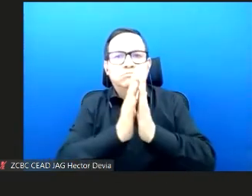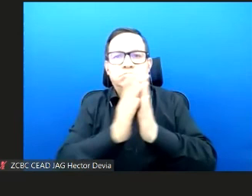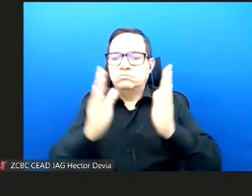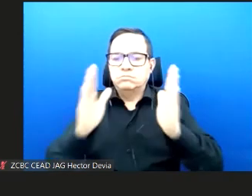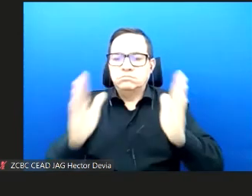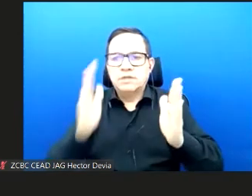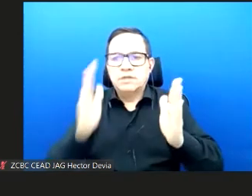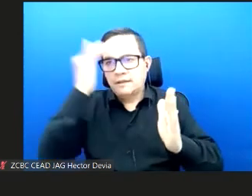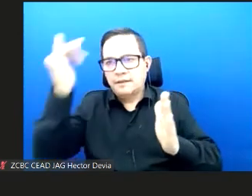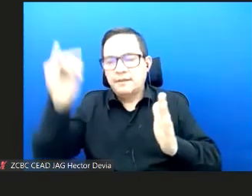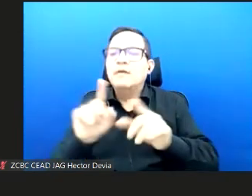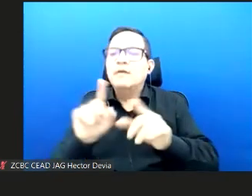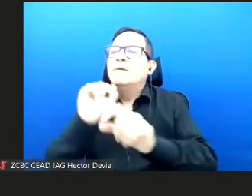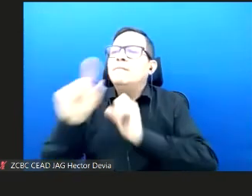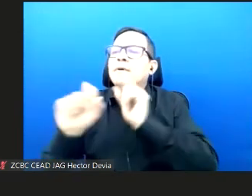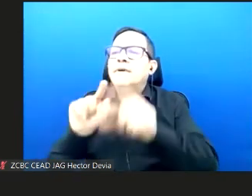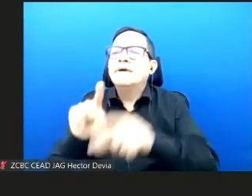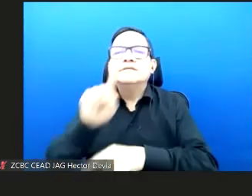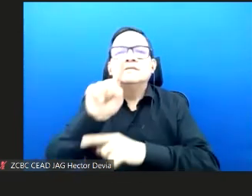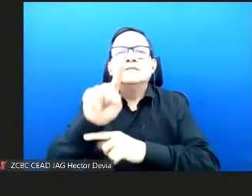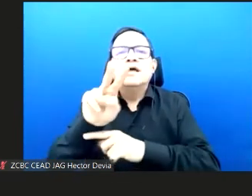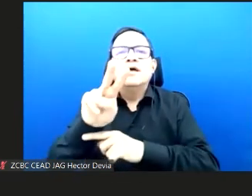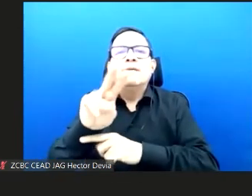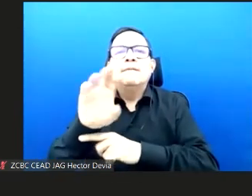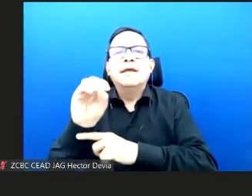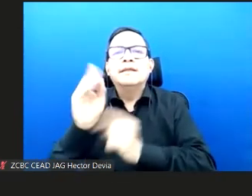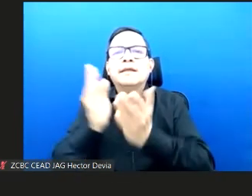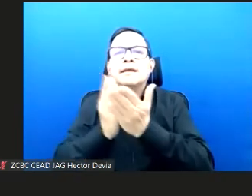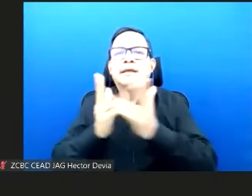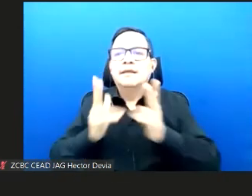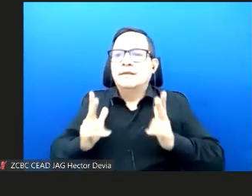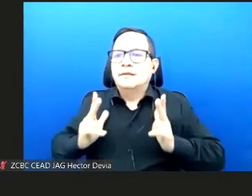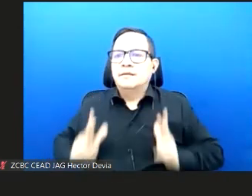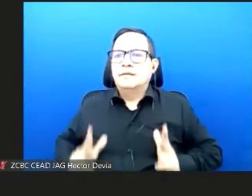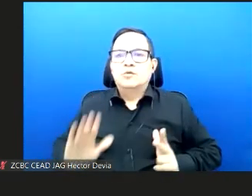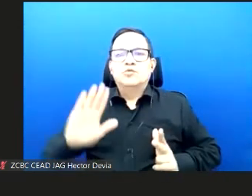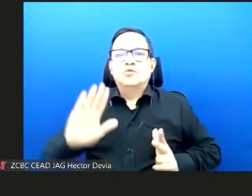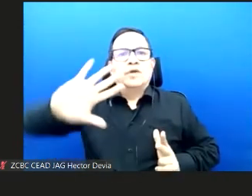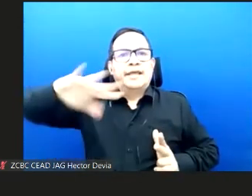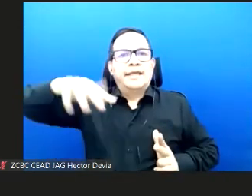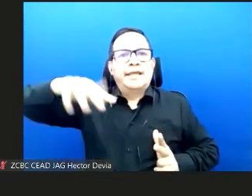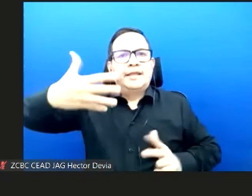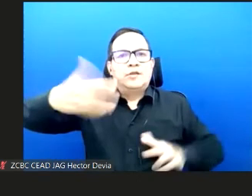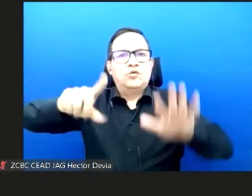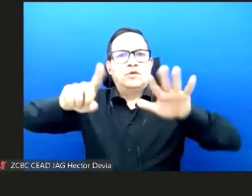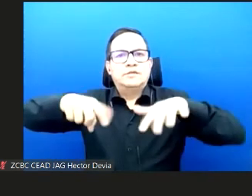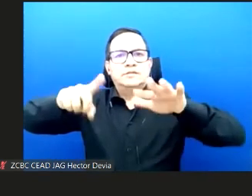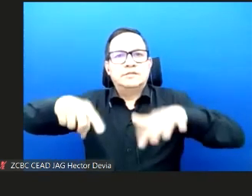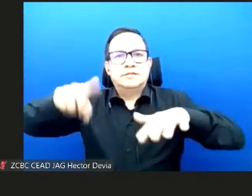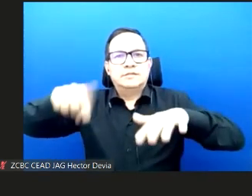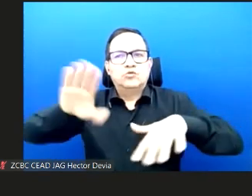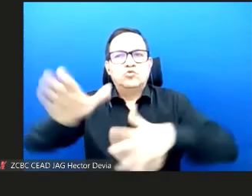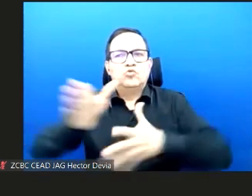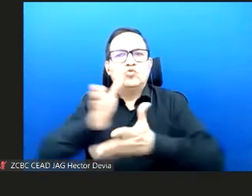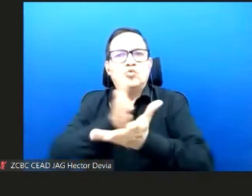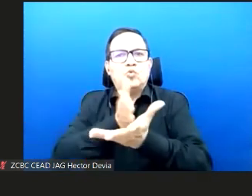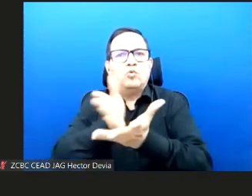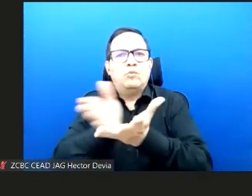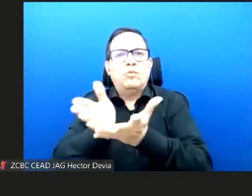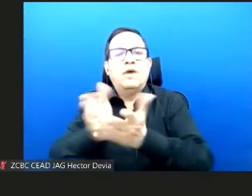una encuesta a los 120 estudiantes del quinto semestre del programa de administración de